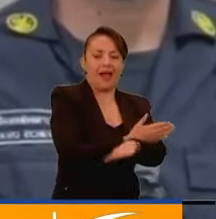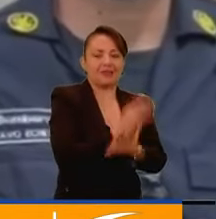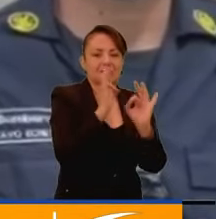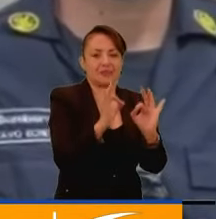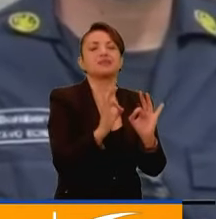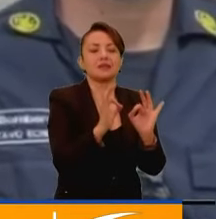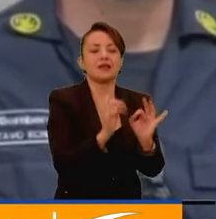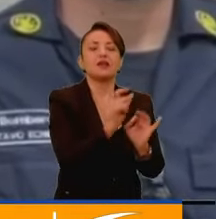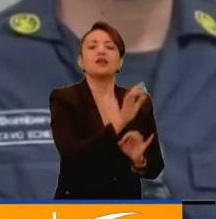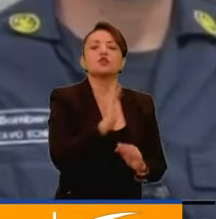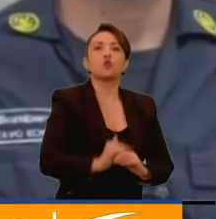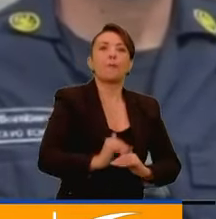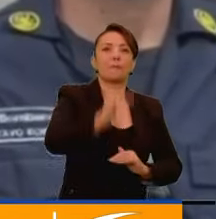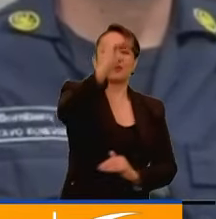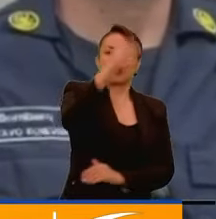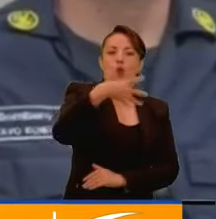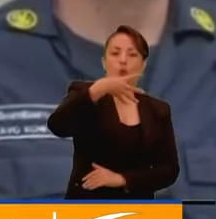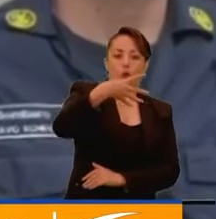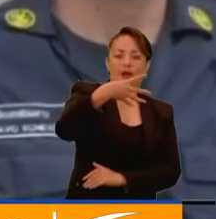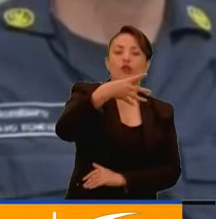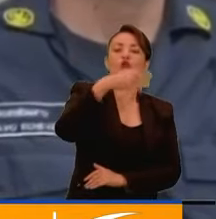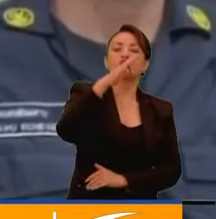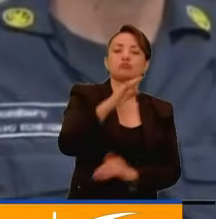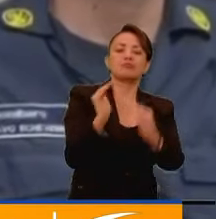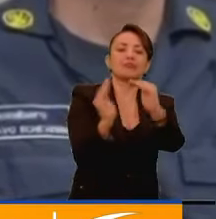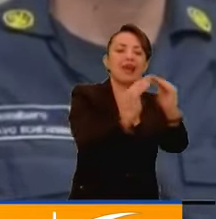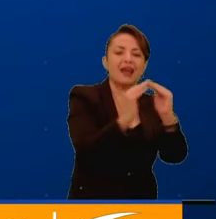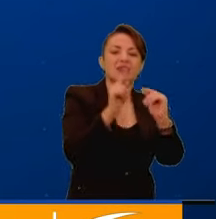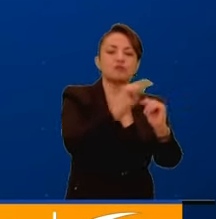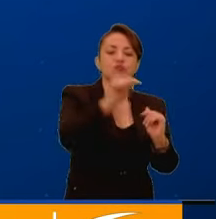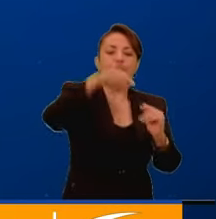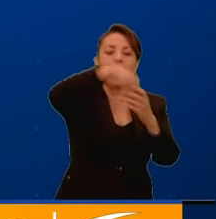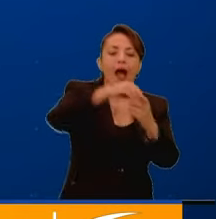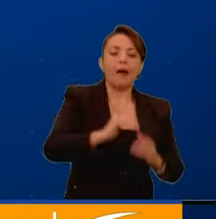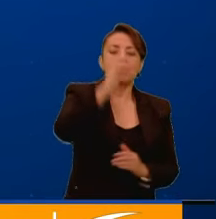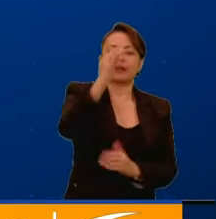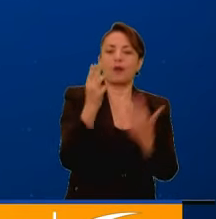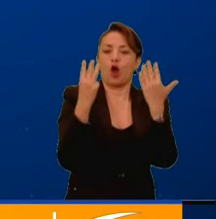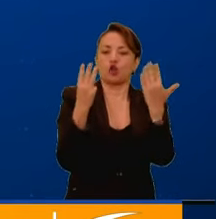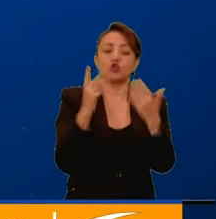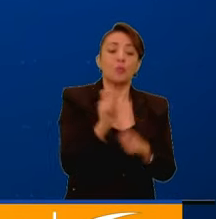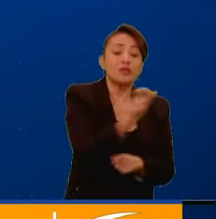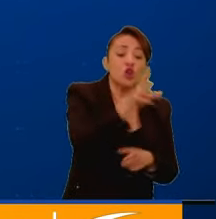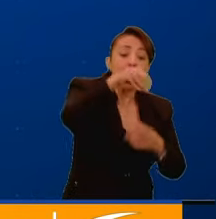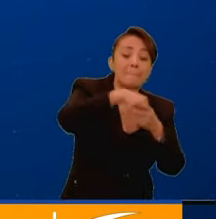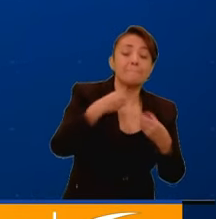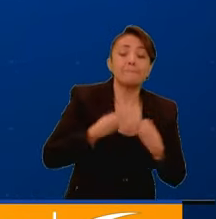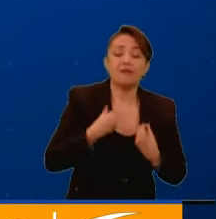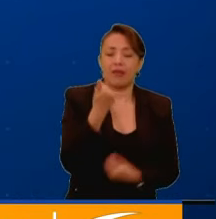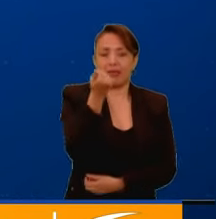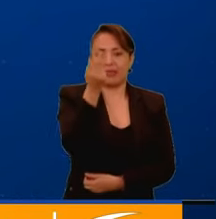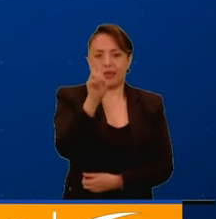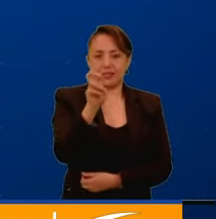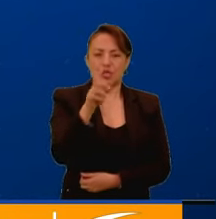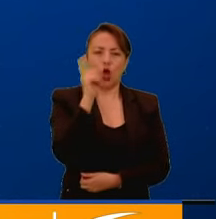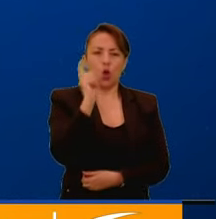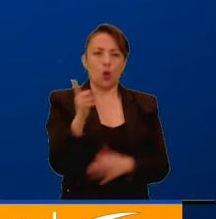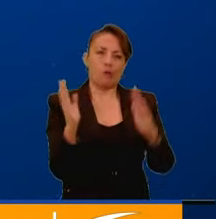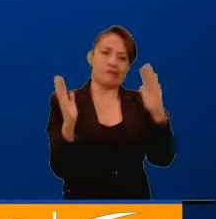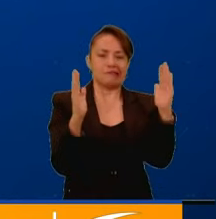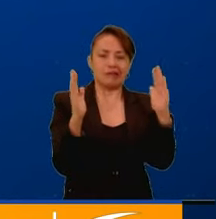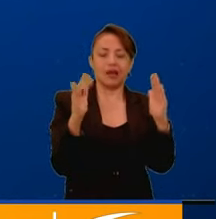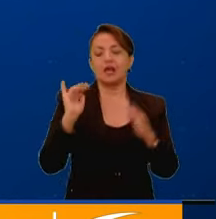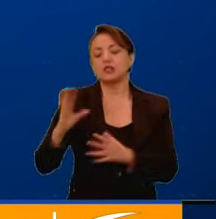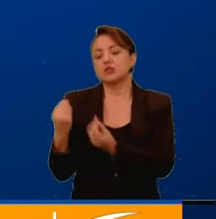los cuatro pisos de las ocho viviendas 17 personas debido a las irregularidades de este edificio las autoridades de